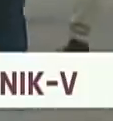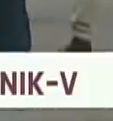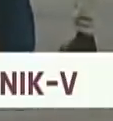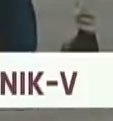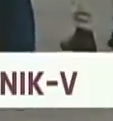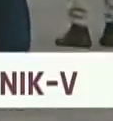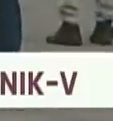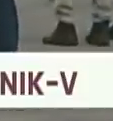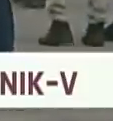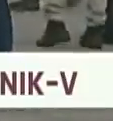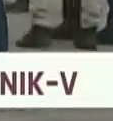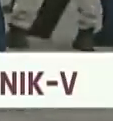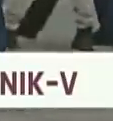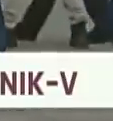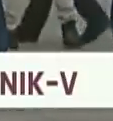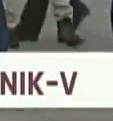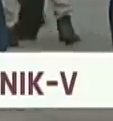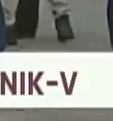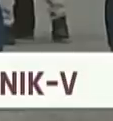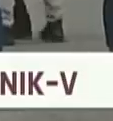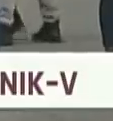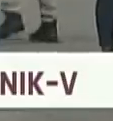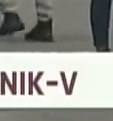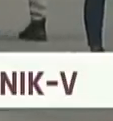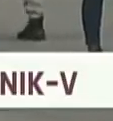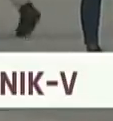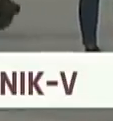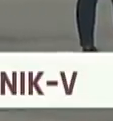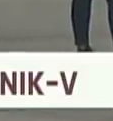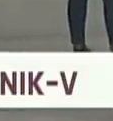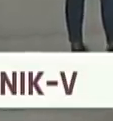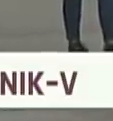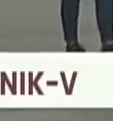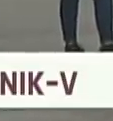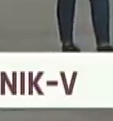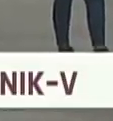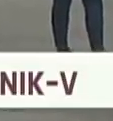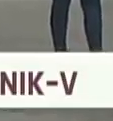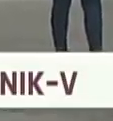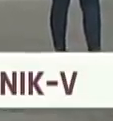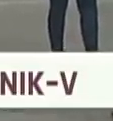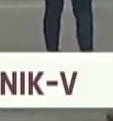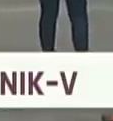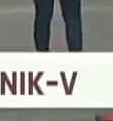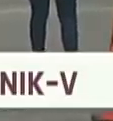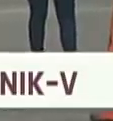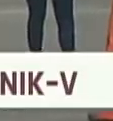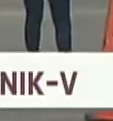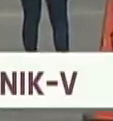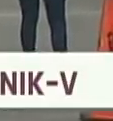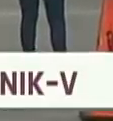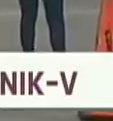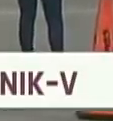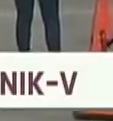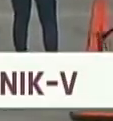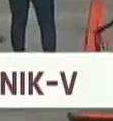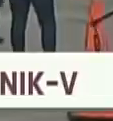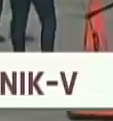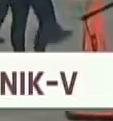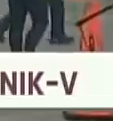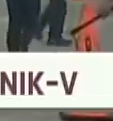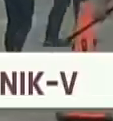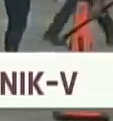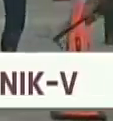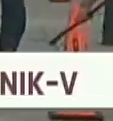presentes acá y que forman parte de ese recibimiento también de estas primeras dosis de la Sputnik V. A manera de contexto,